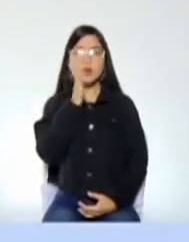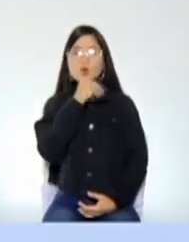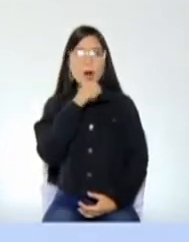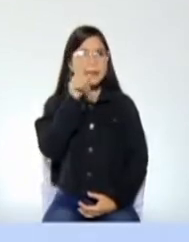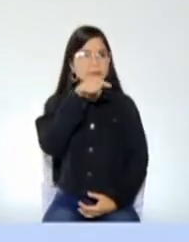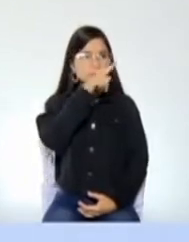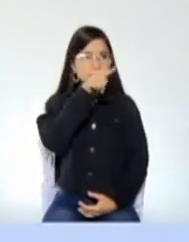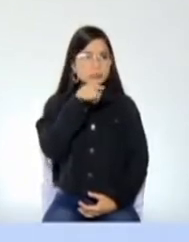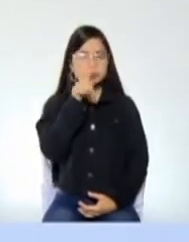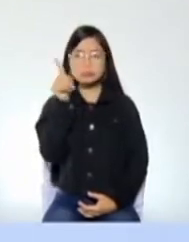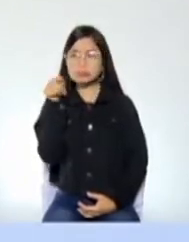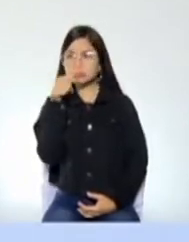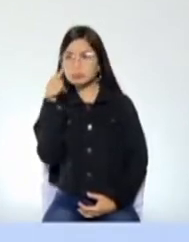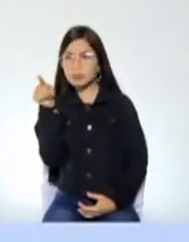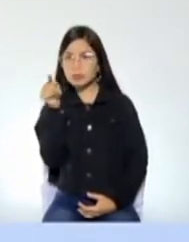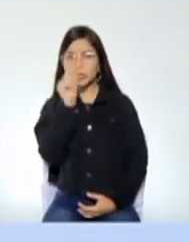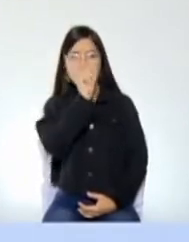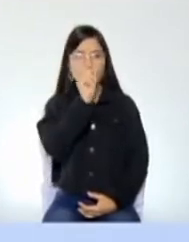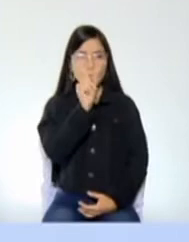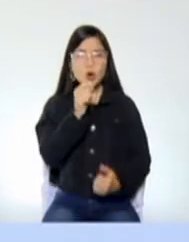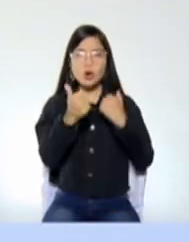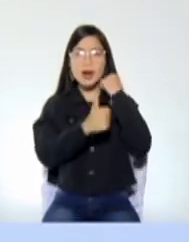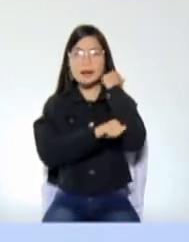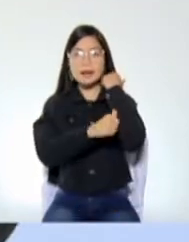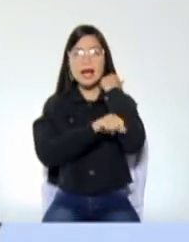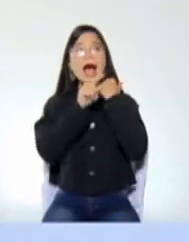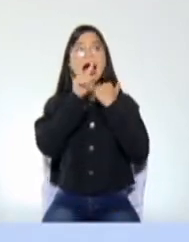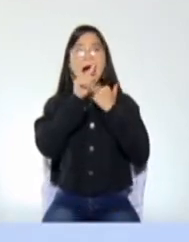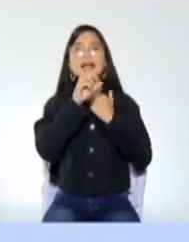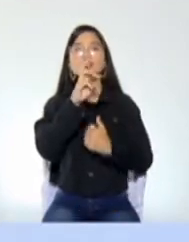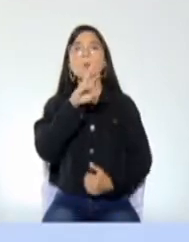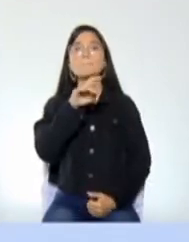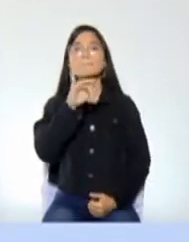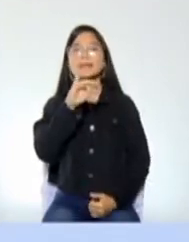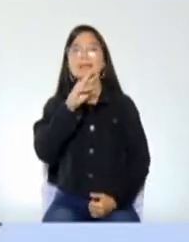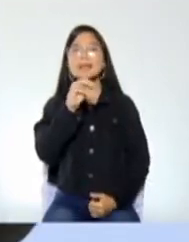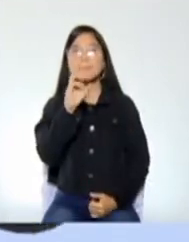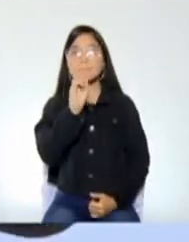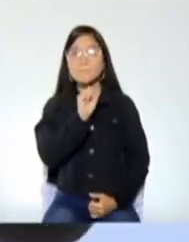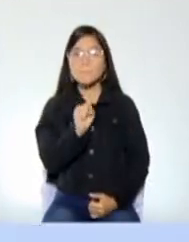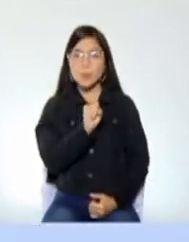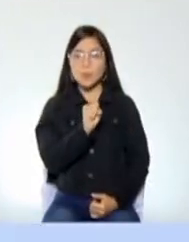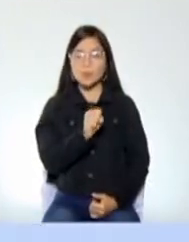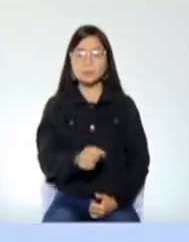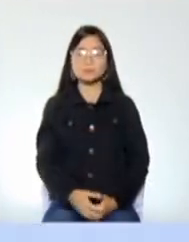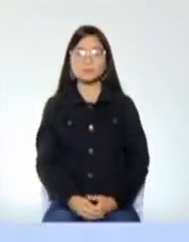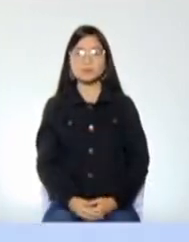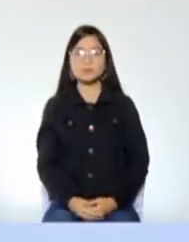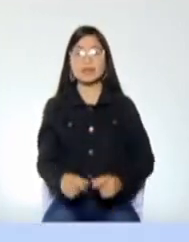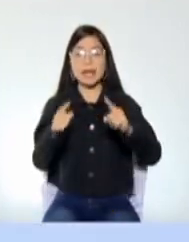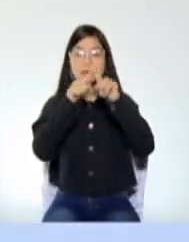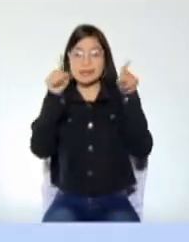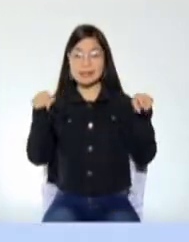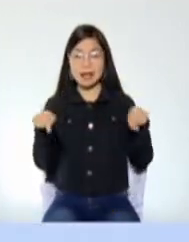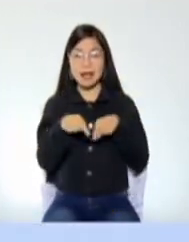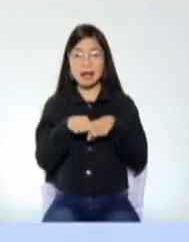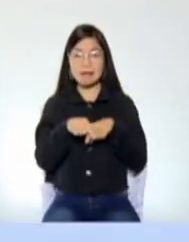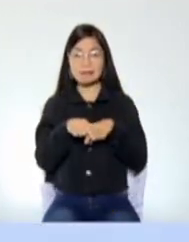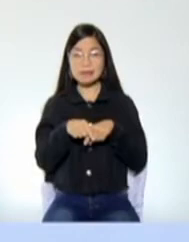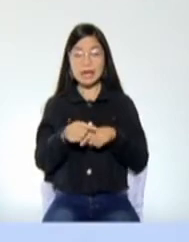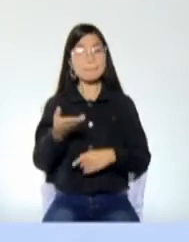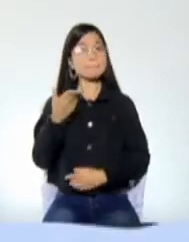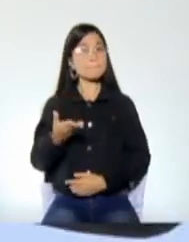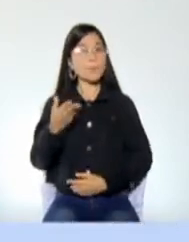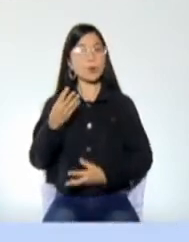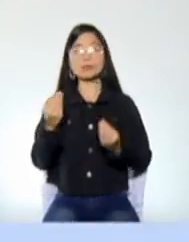números que en este caso, en esta tabla, están en resaltador, serían nuestros números primos. ¿Okay? Esta tabla va a ser de utilidad para muchos ejercicios